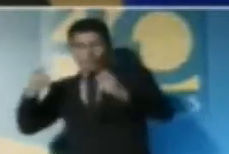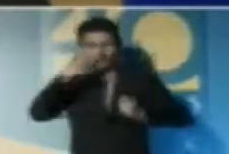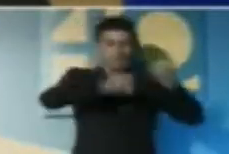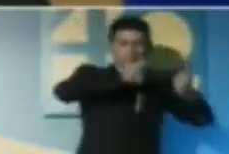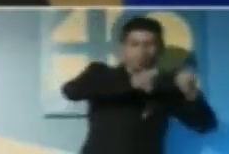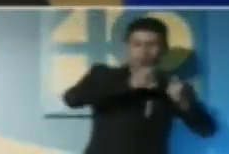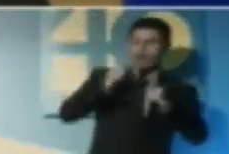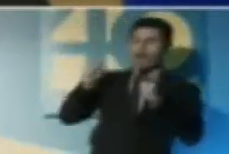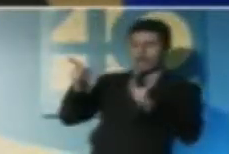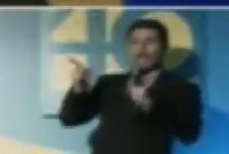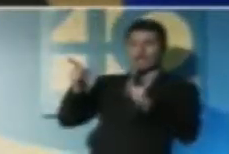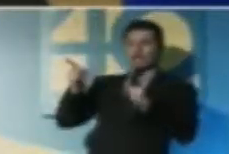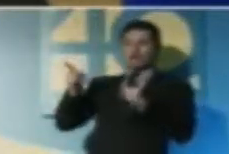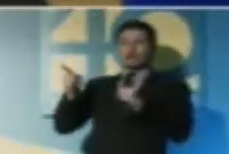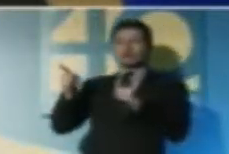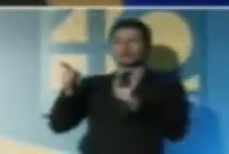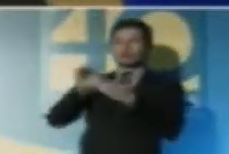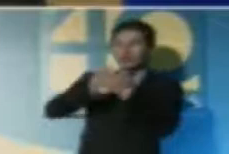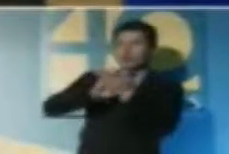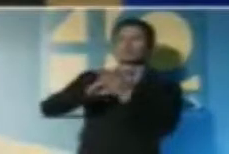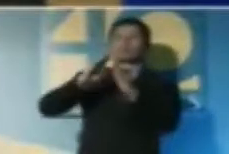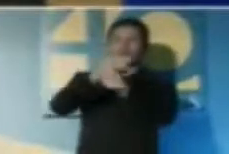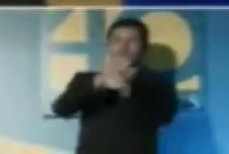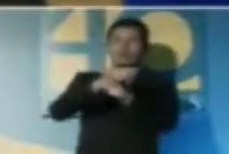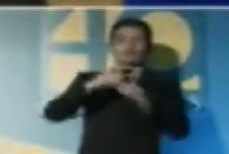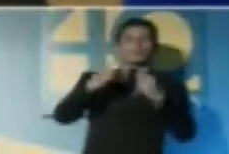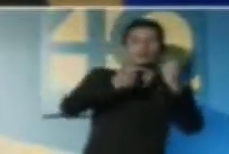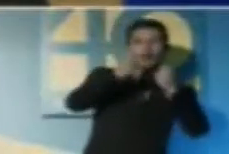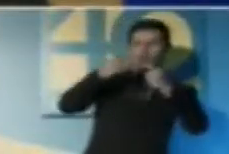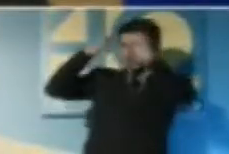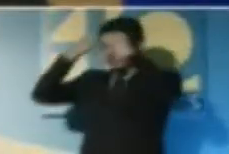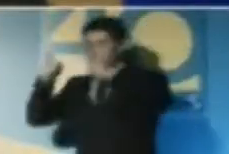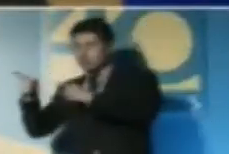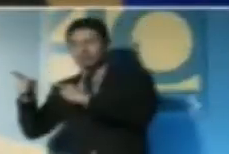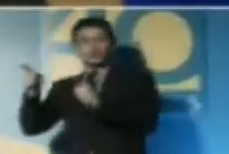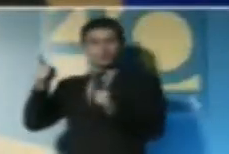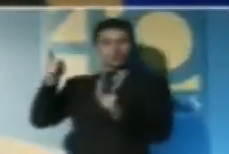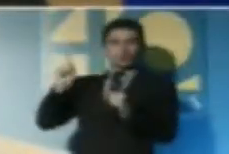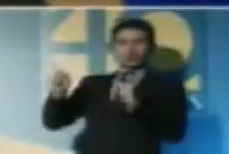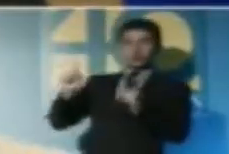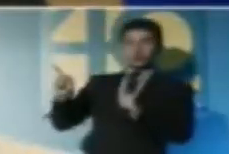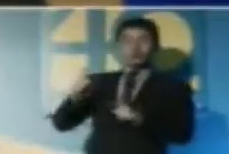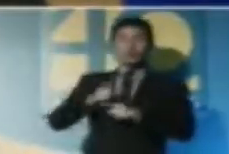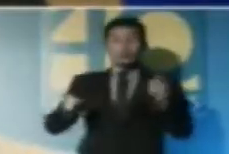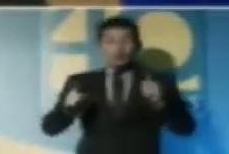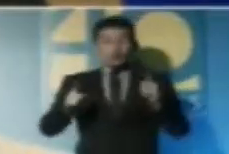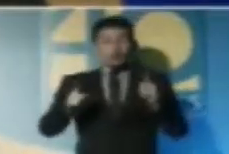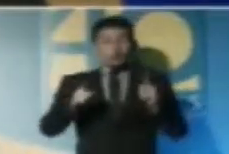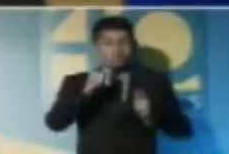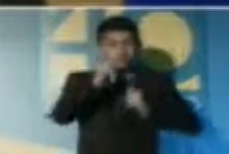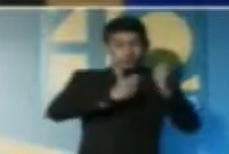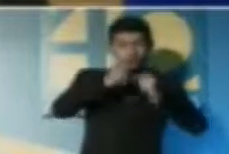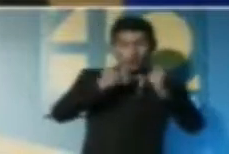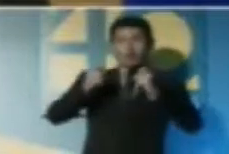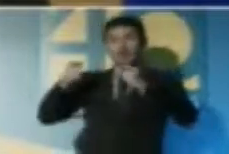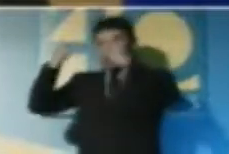las alternativas para la resolución de nuestros problemas sociales, el Estado y el mercado operan de manera más eficiente en